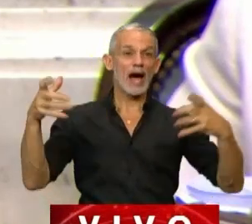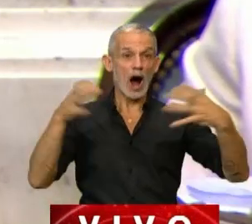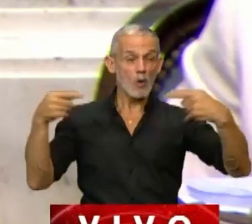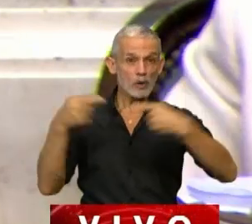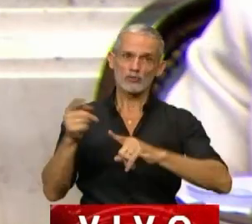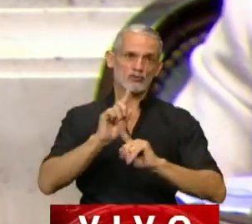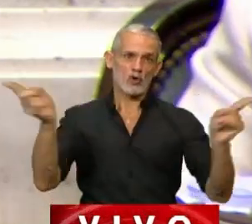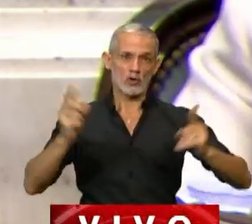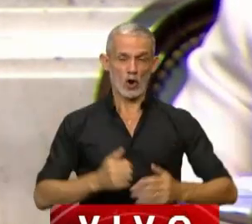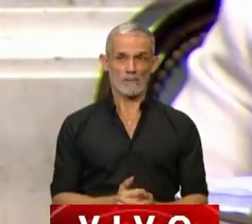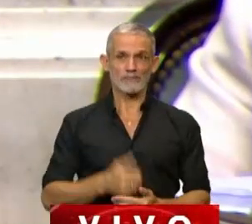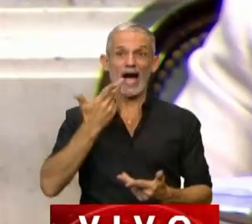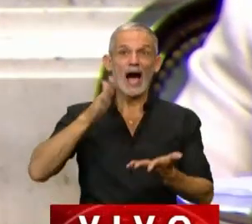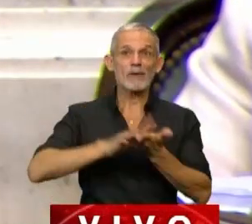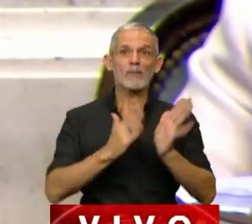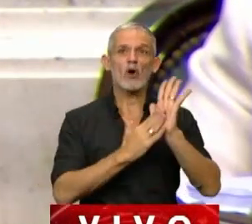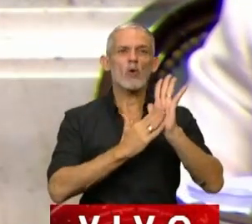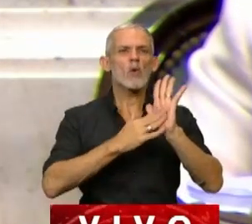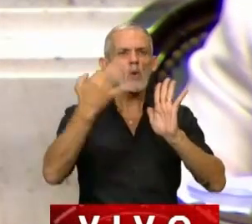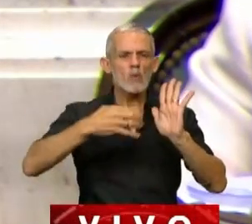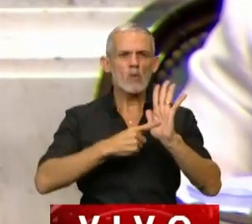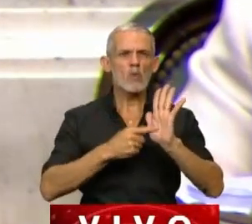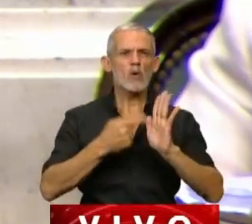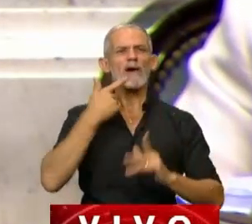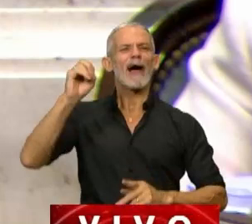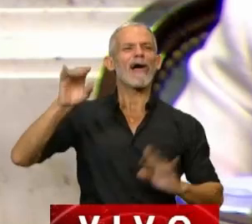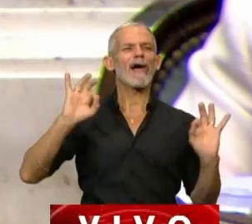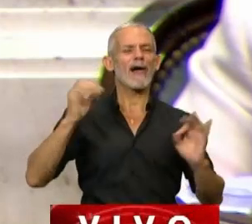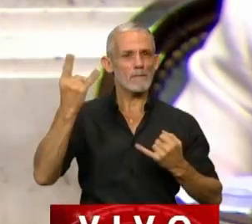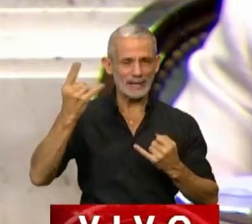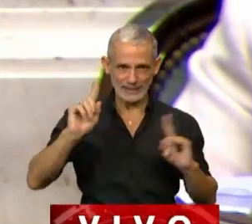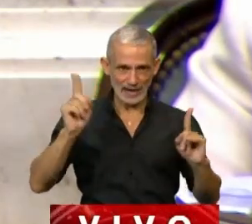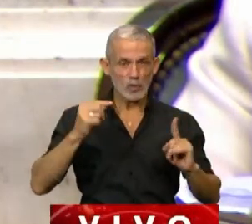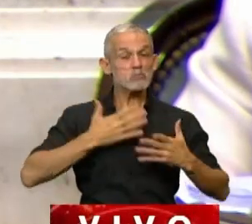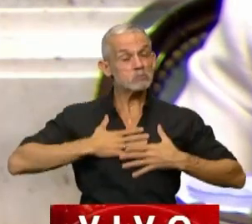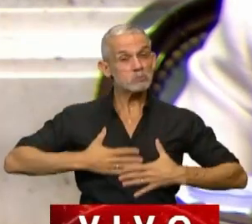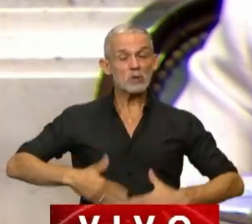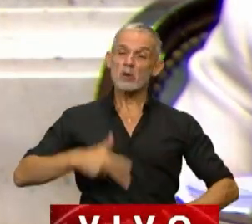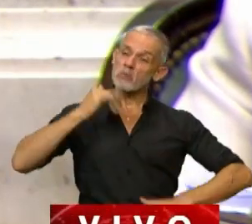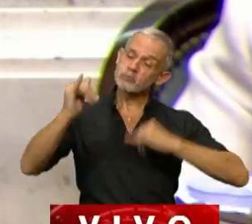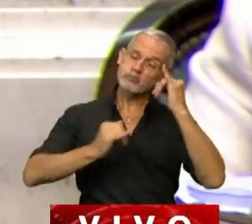a los opositores, de ninguna manera. Hablamos con hechos, nosotros no injuriamos, decimos con tranquilidad